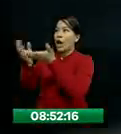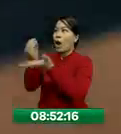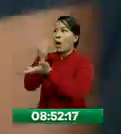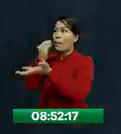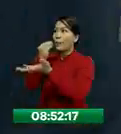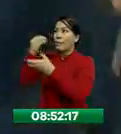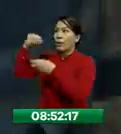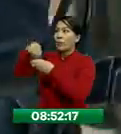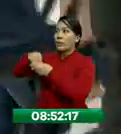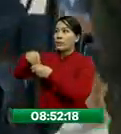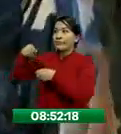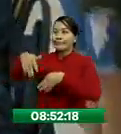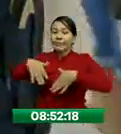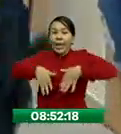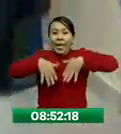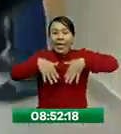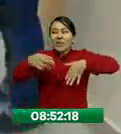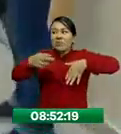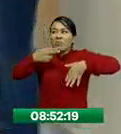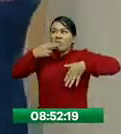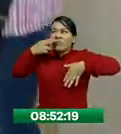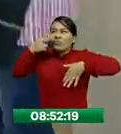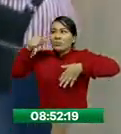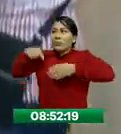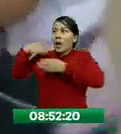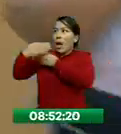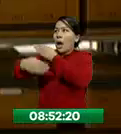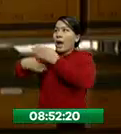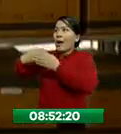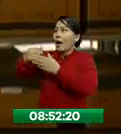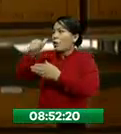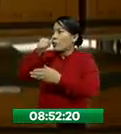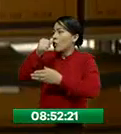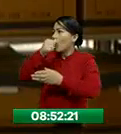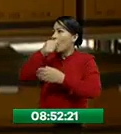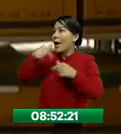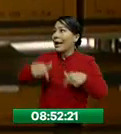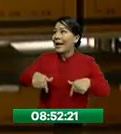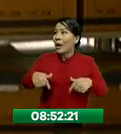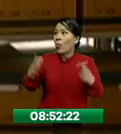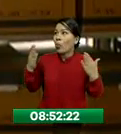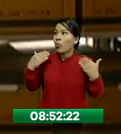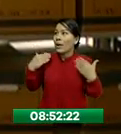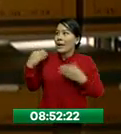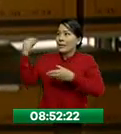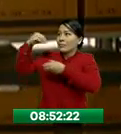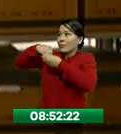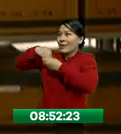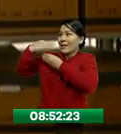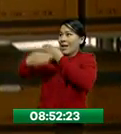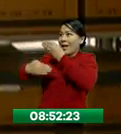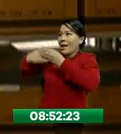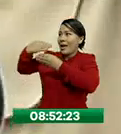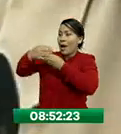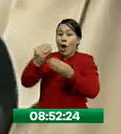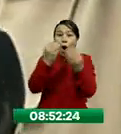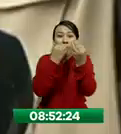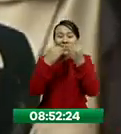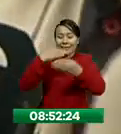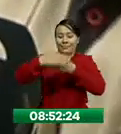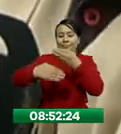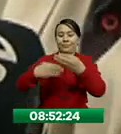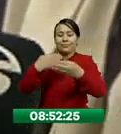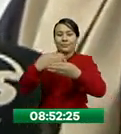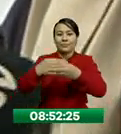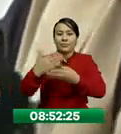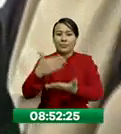Los canes descubrieron los paquetes. La droga partía de Guayaquil en un plato típico, hallacas, o conocidos también